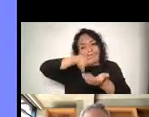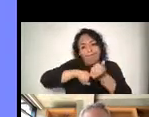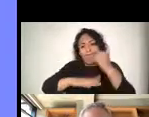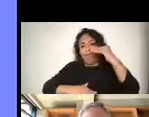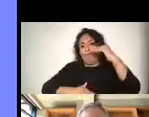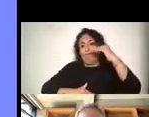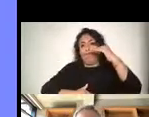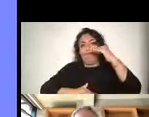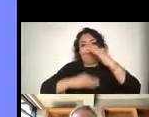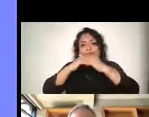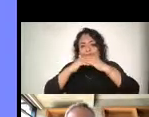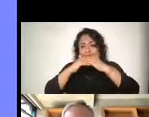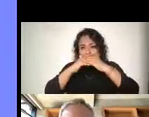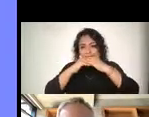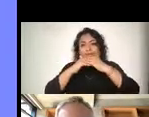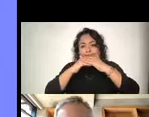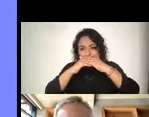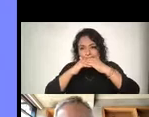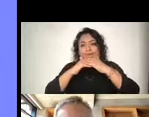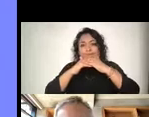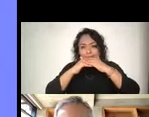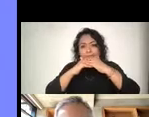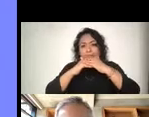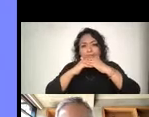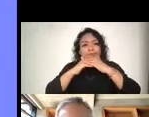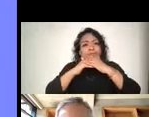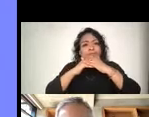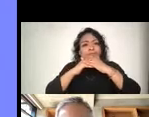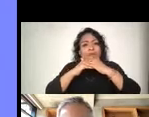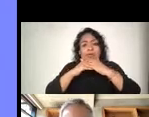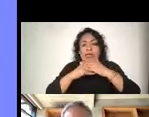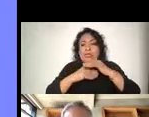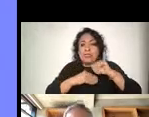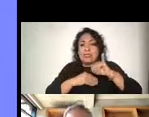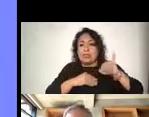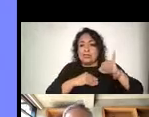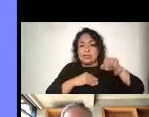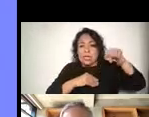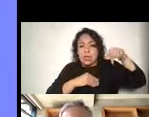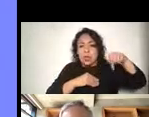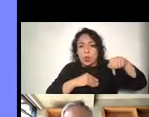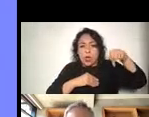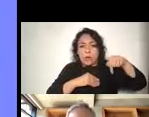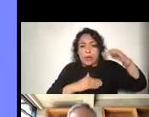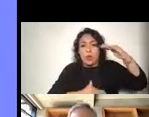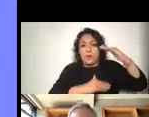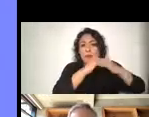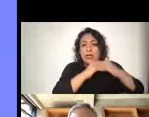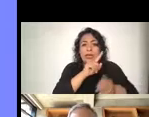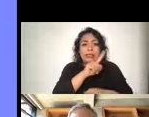al tope que está en la parte inferior izquierda de la lámina, en el tope de